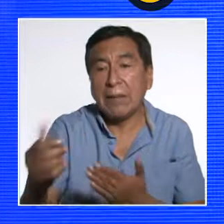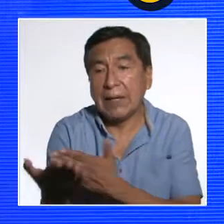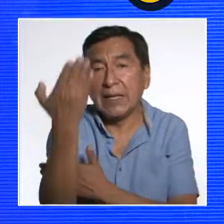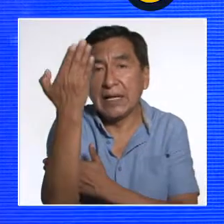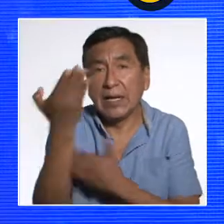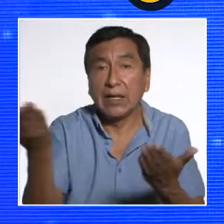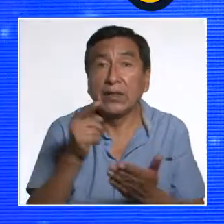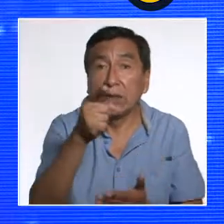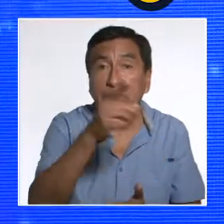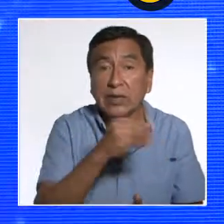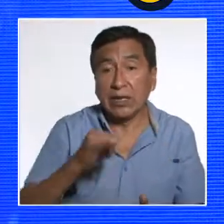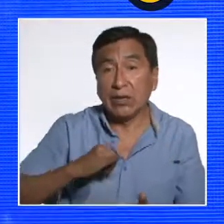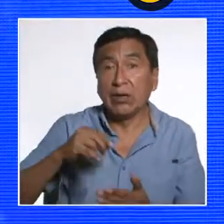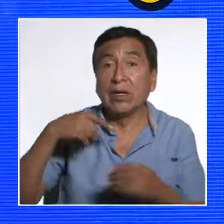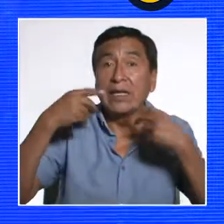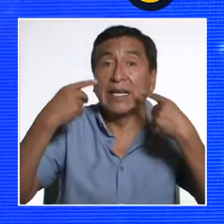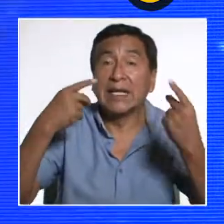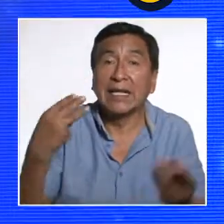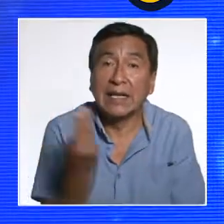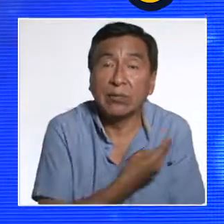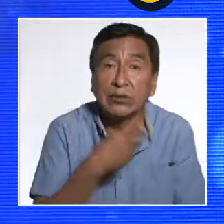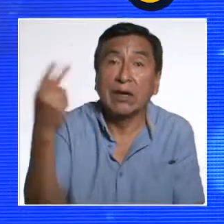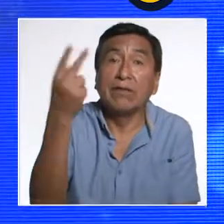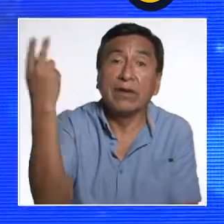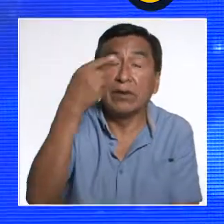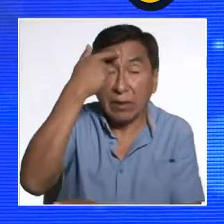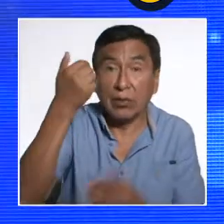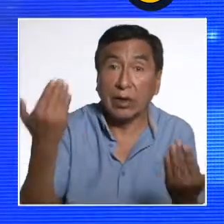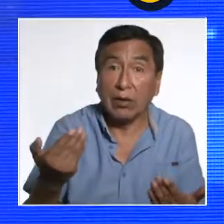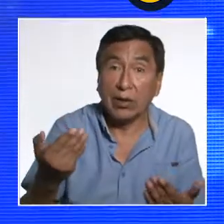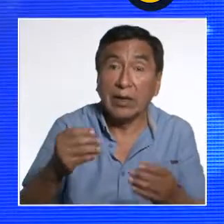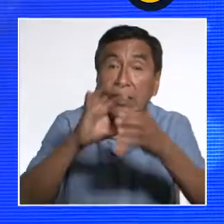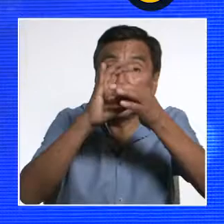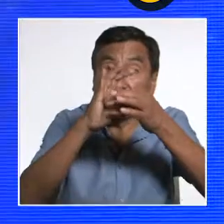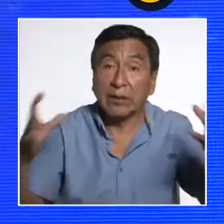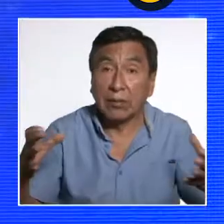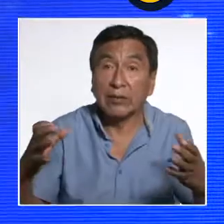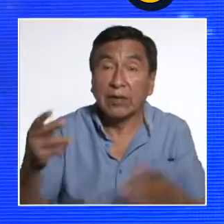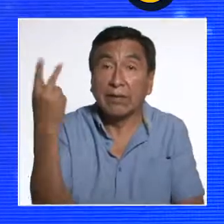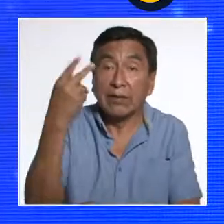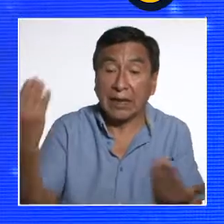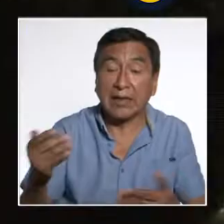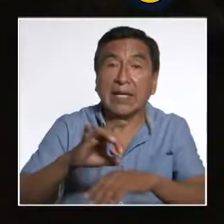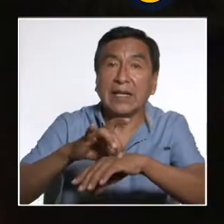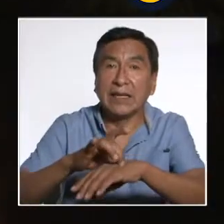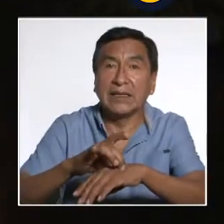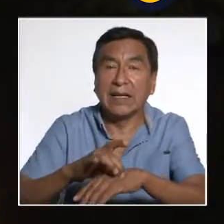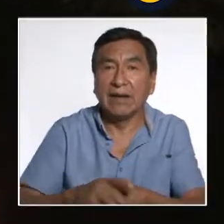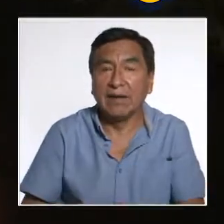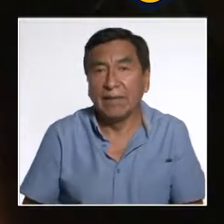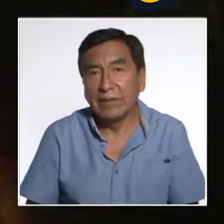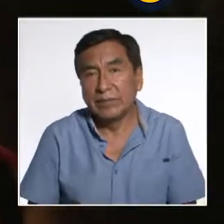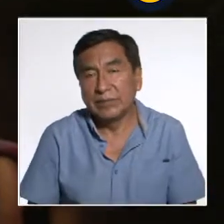y yo declararemos victoria, porque hoy desatamos la victoria aquí en la tierra, la cual será desatada en los cielos.